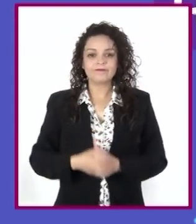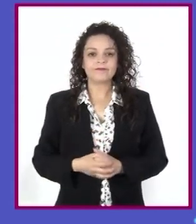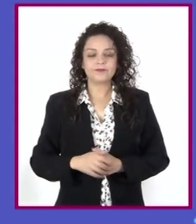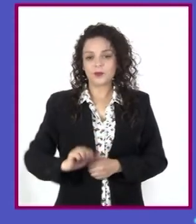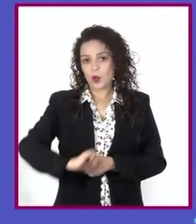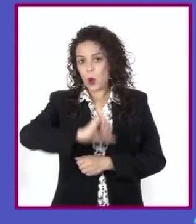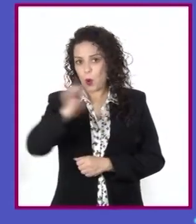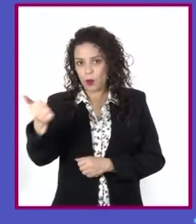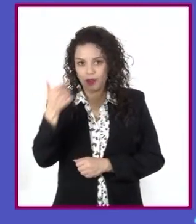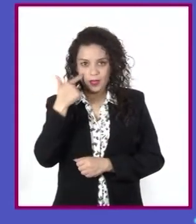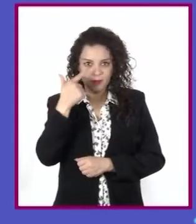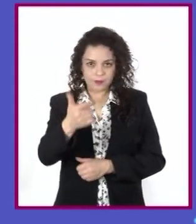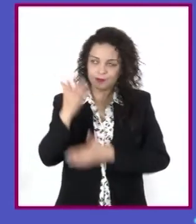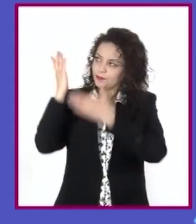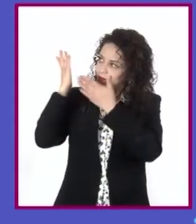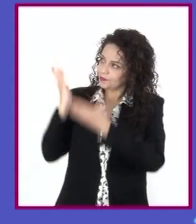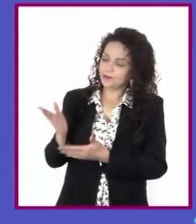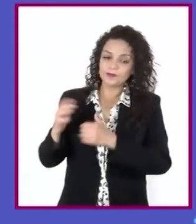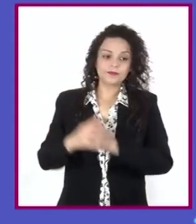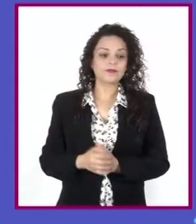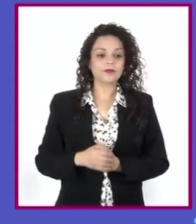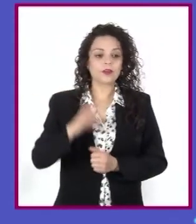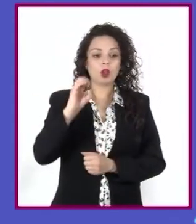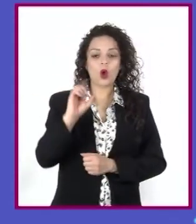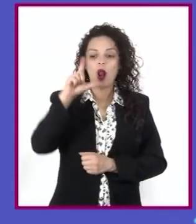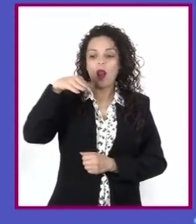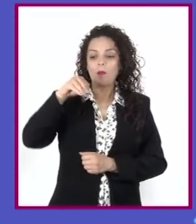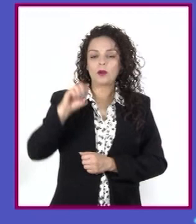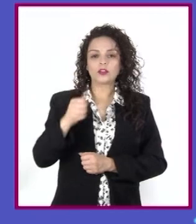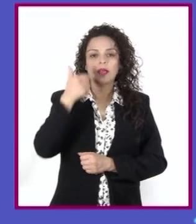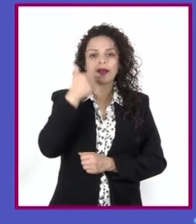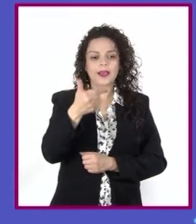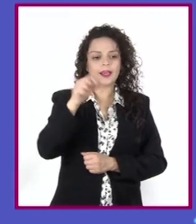siguiente. Olmos G. Sismo